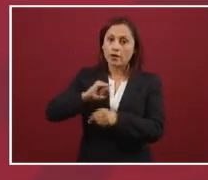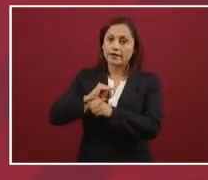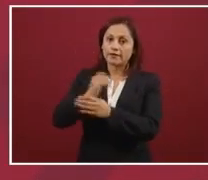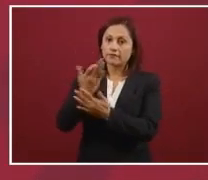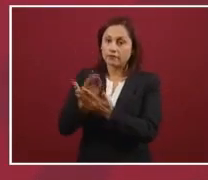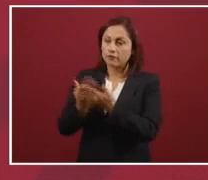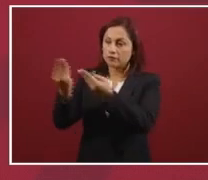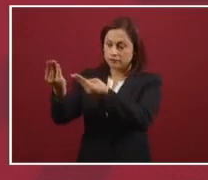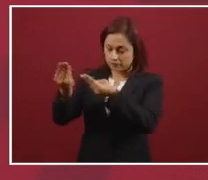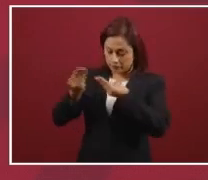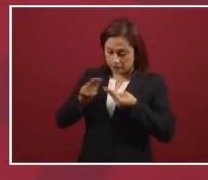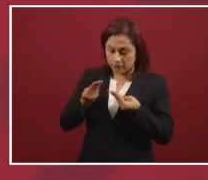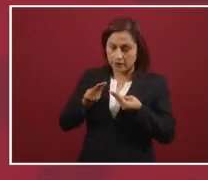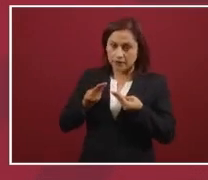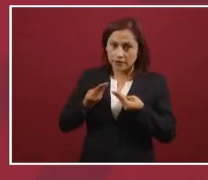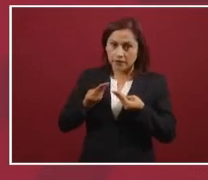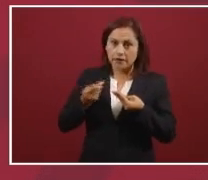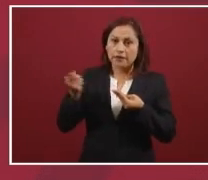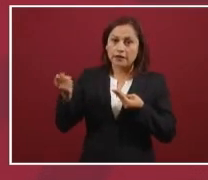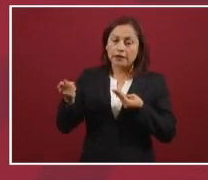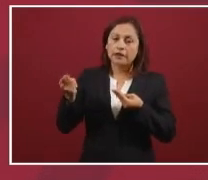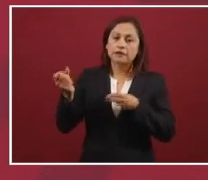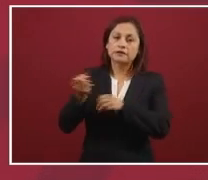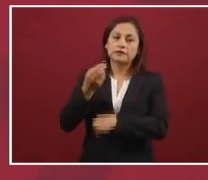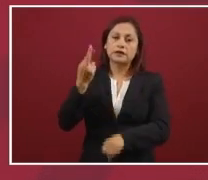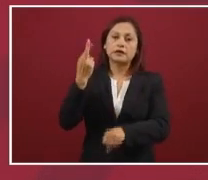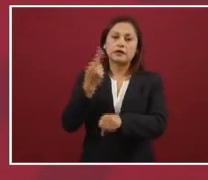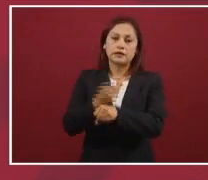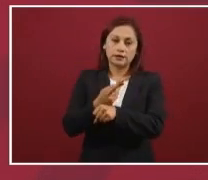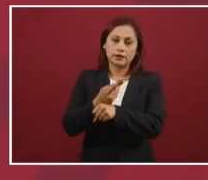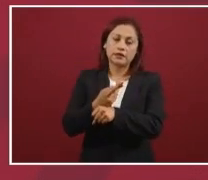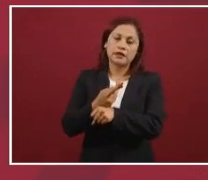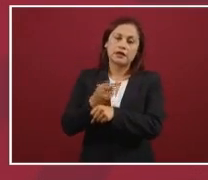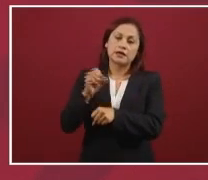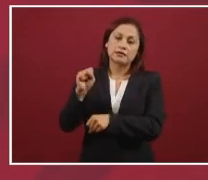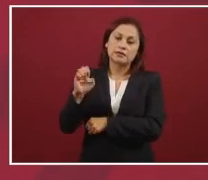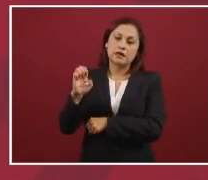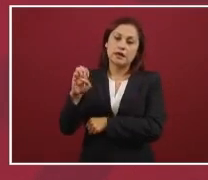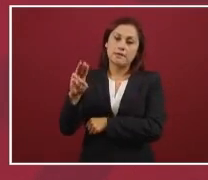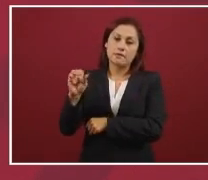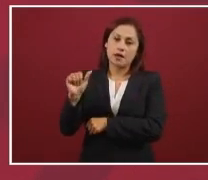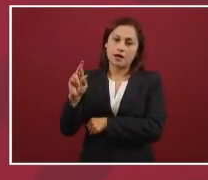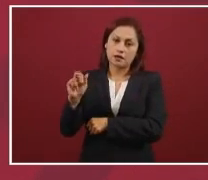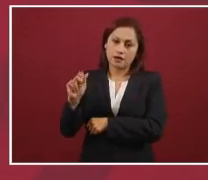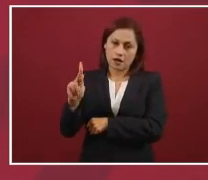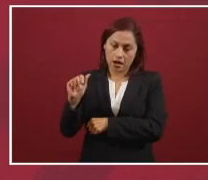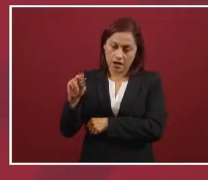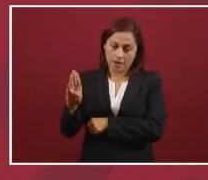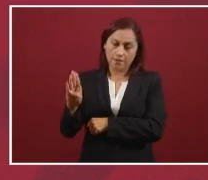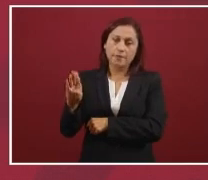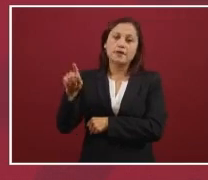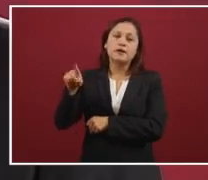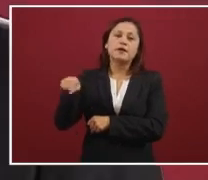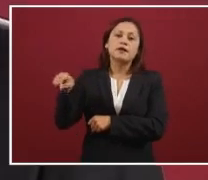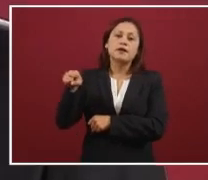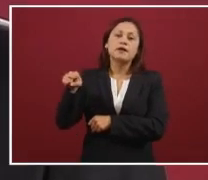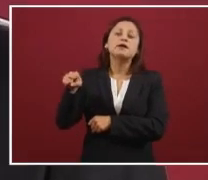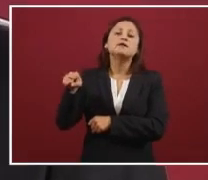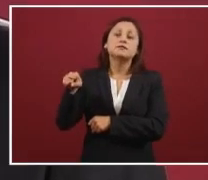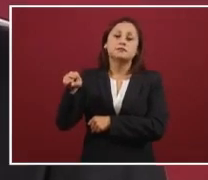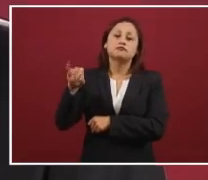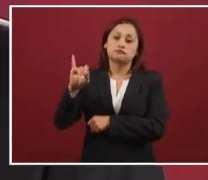de la Secretaría de Medio Ambiente y sí intervino la Procuraduría